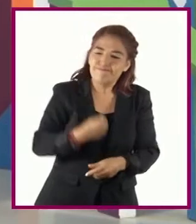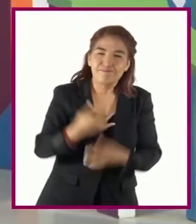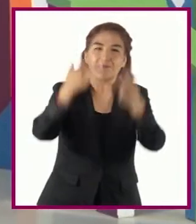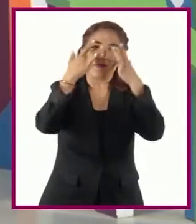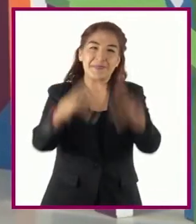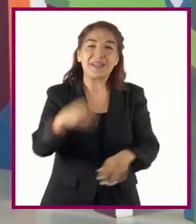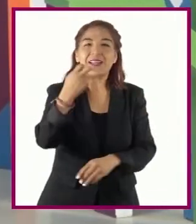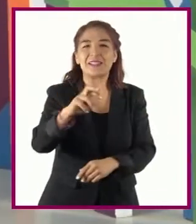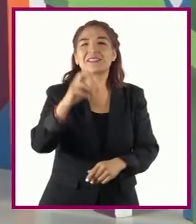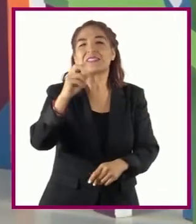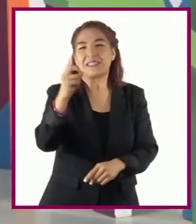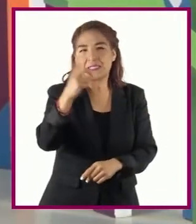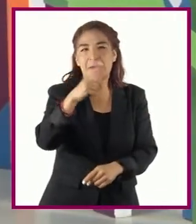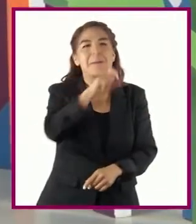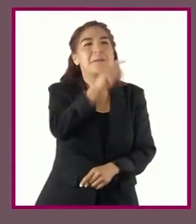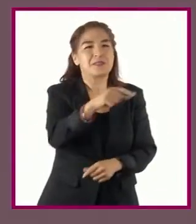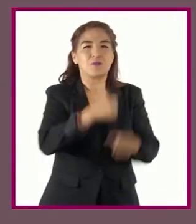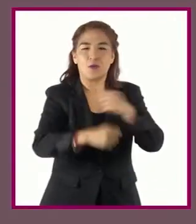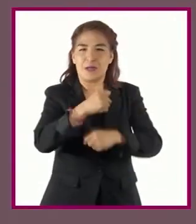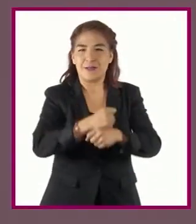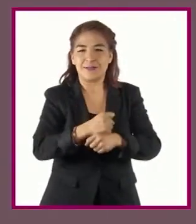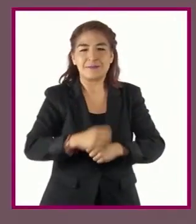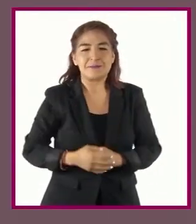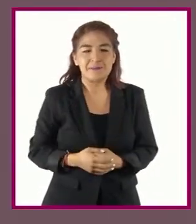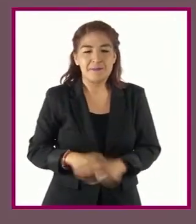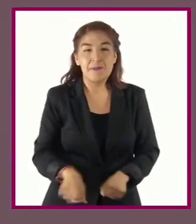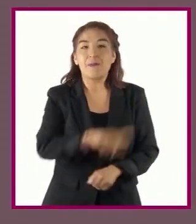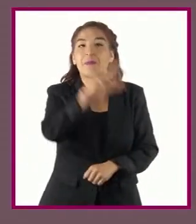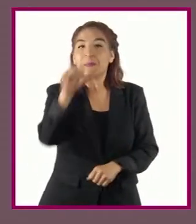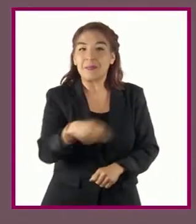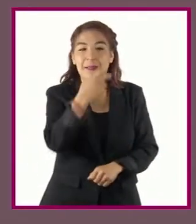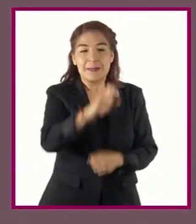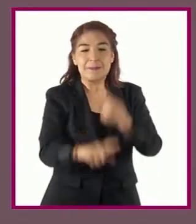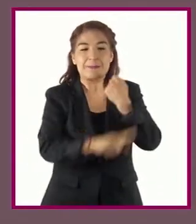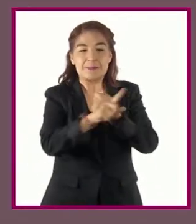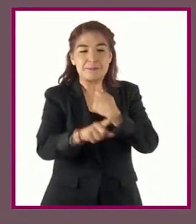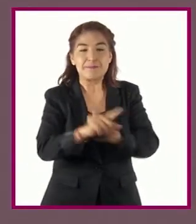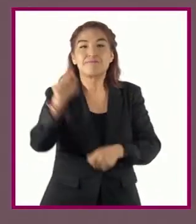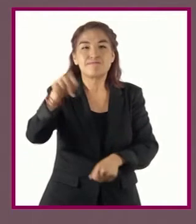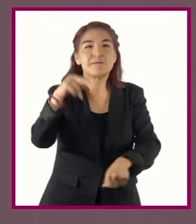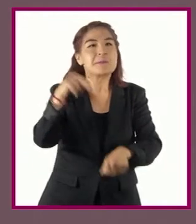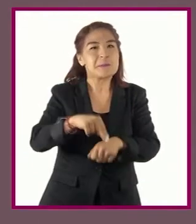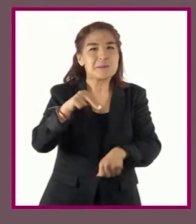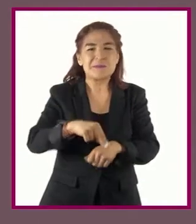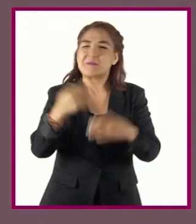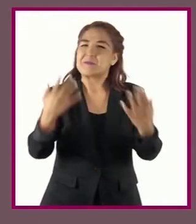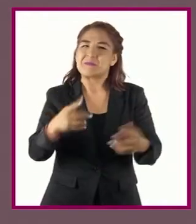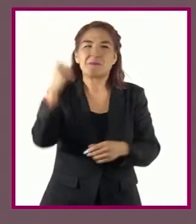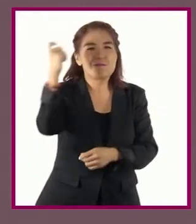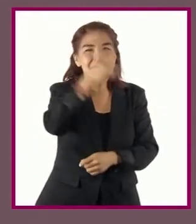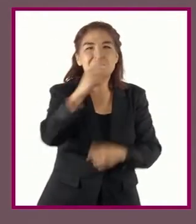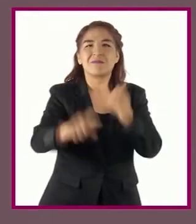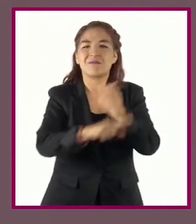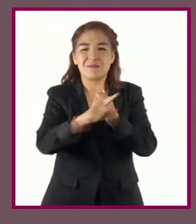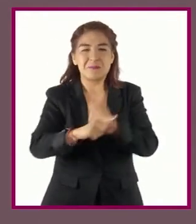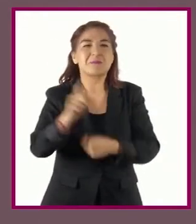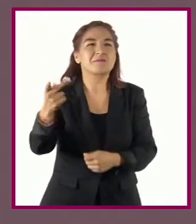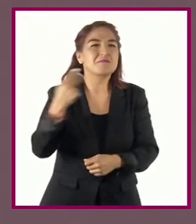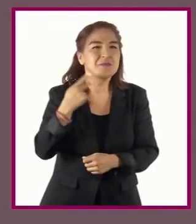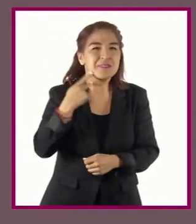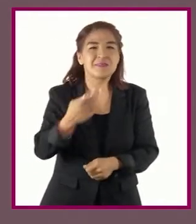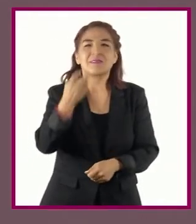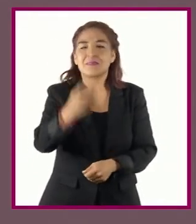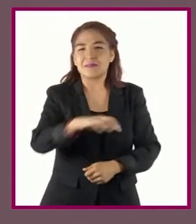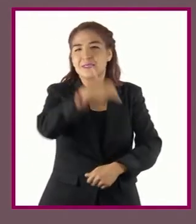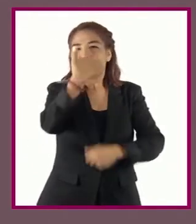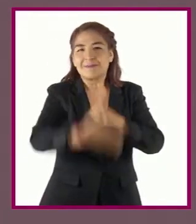en diciembre de ese año. Después de este hecho, Nicaragua enfrentó una época de inestabilidad política que acabó